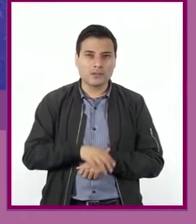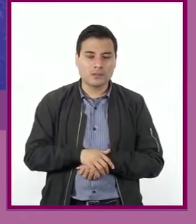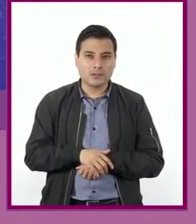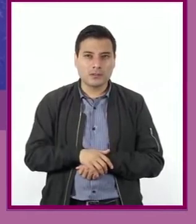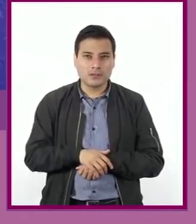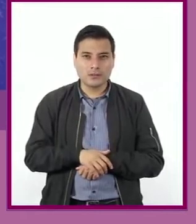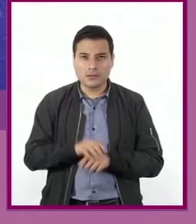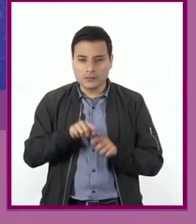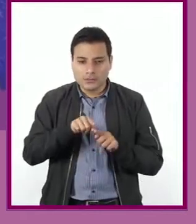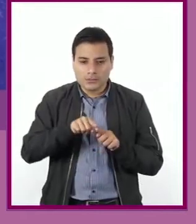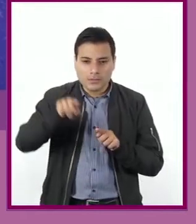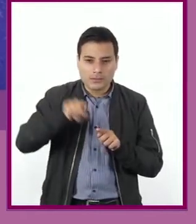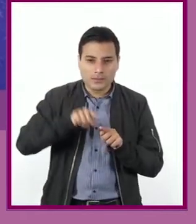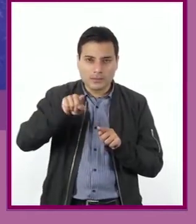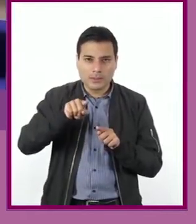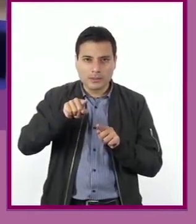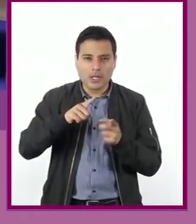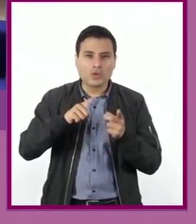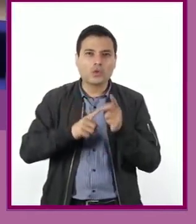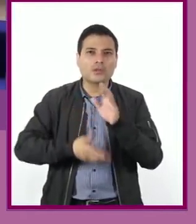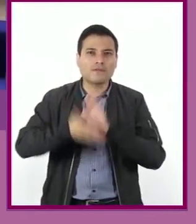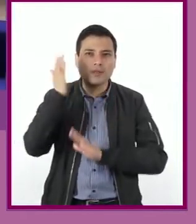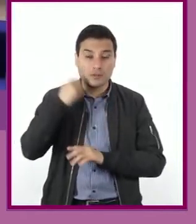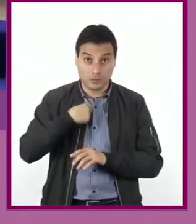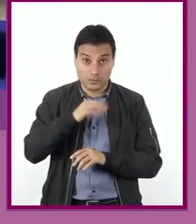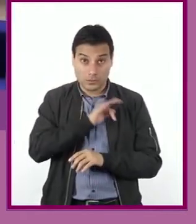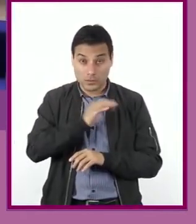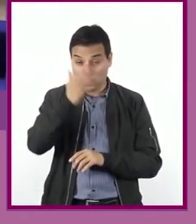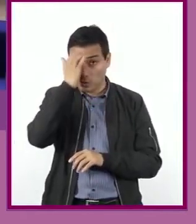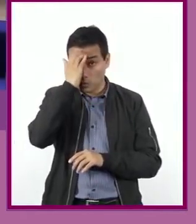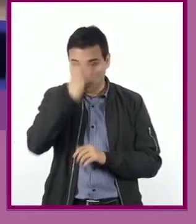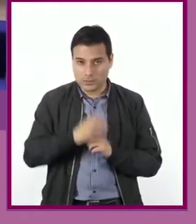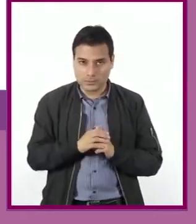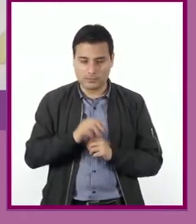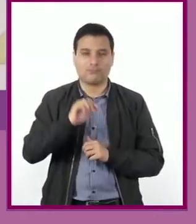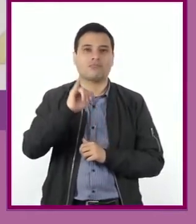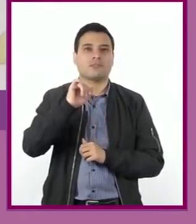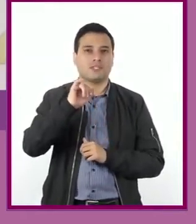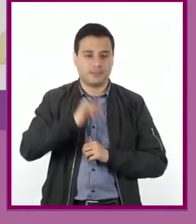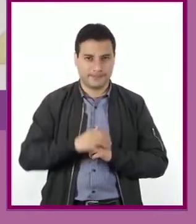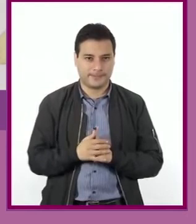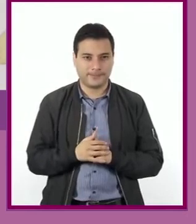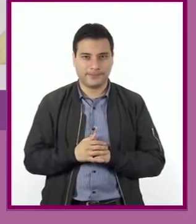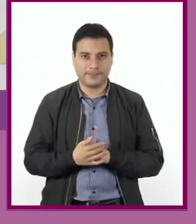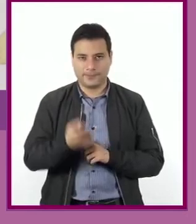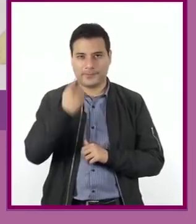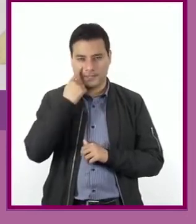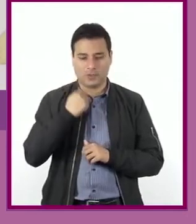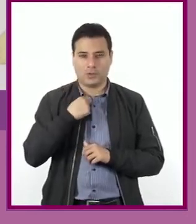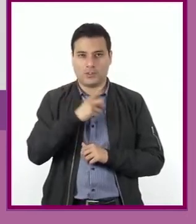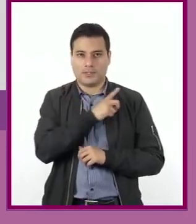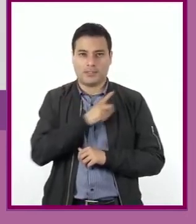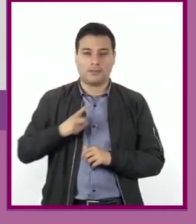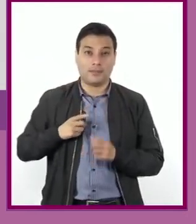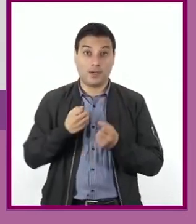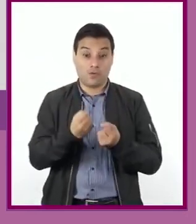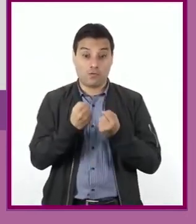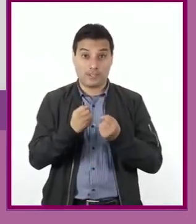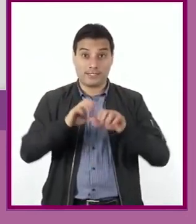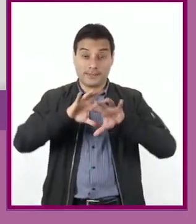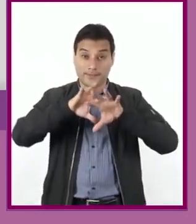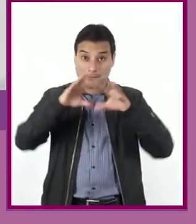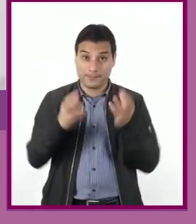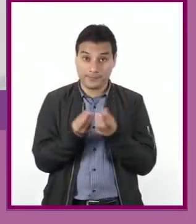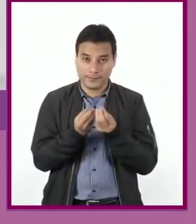se moverá la bola y hacia dónde? La respuesta es sí. Solo debemos sumar las fuerzas y un